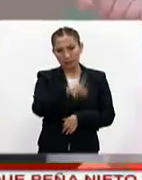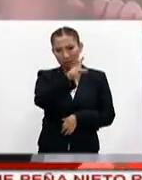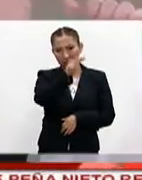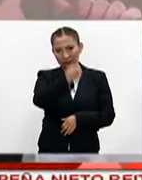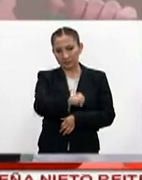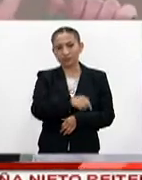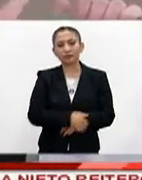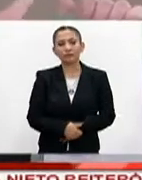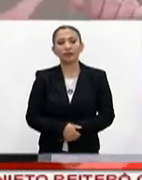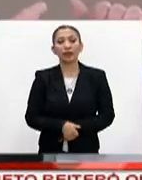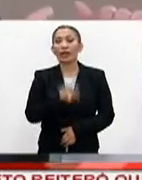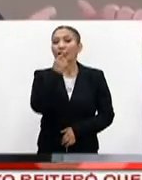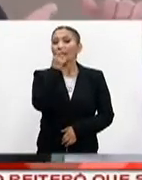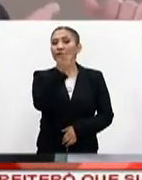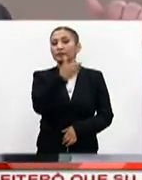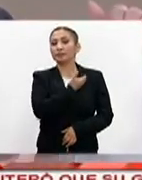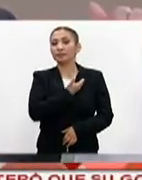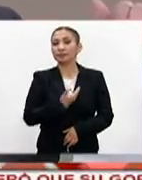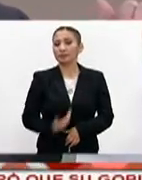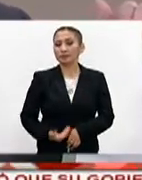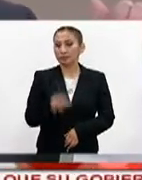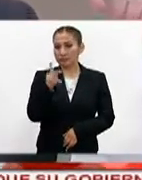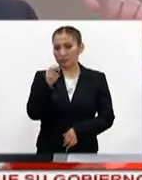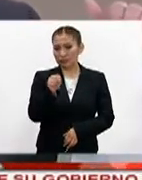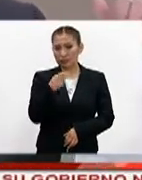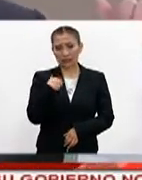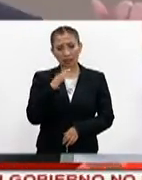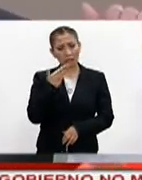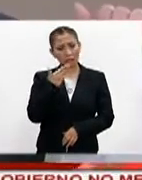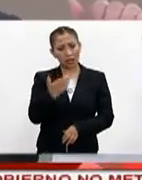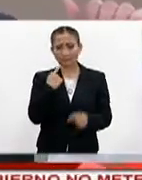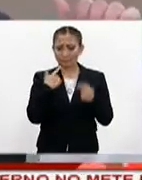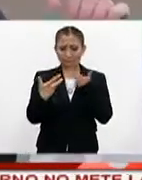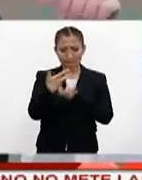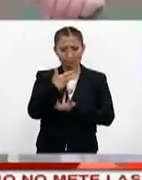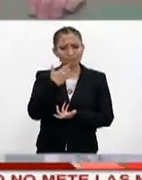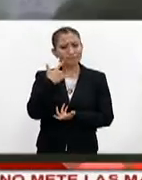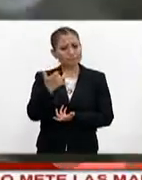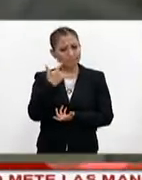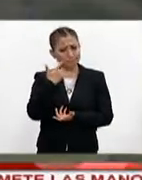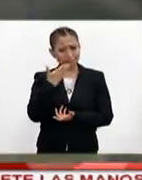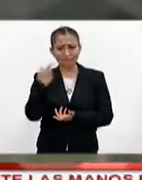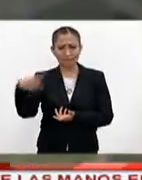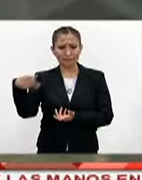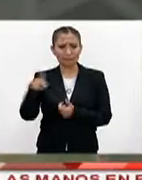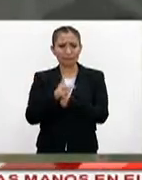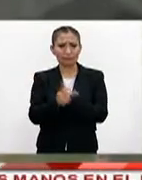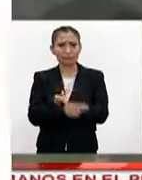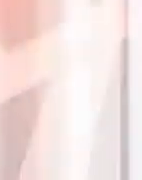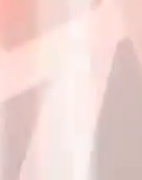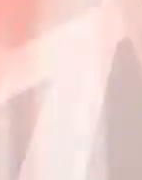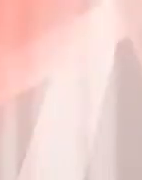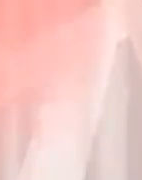Peña Nieto. Dijo que el presidente Peña es un gran negociador y trabaja duro por el país.